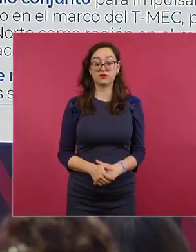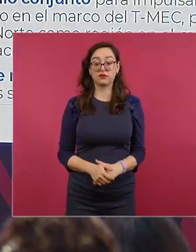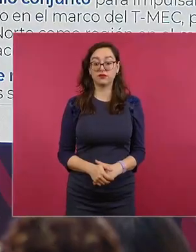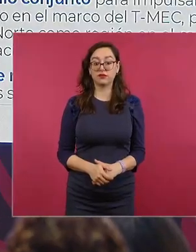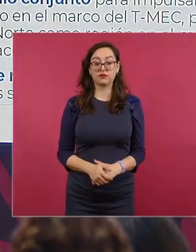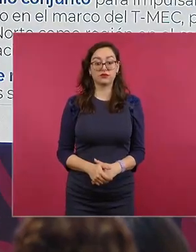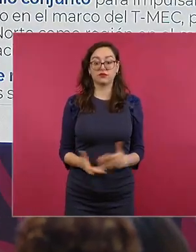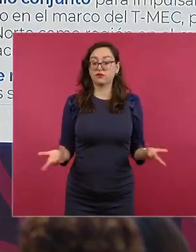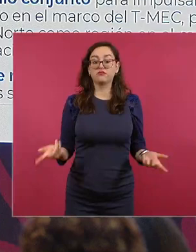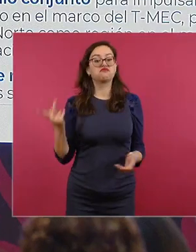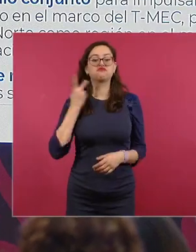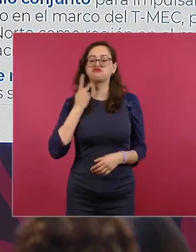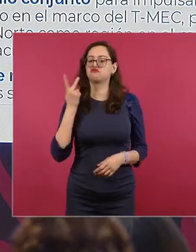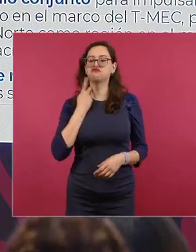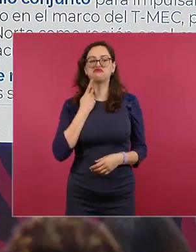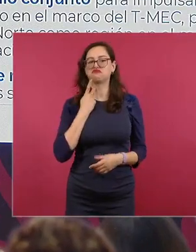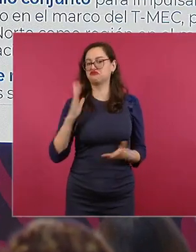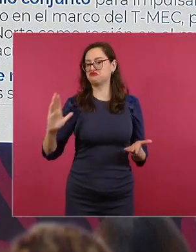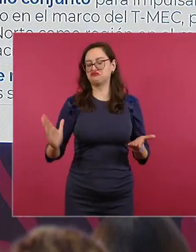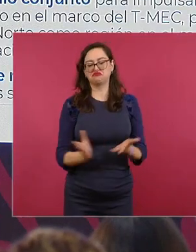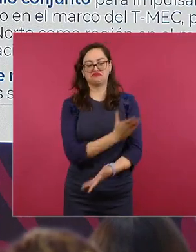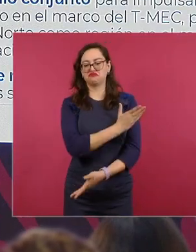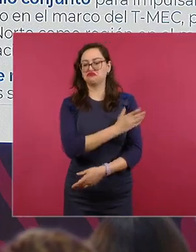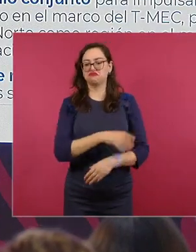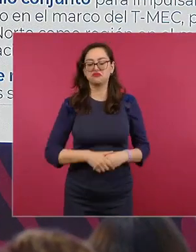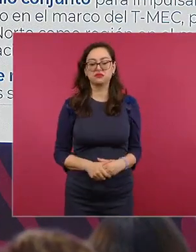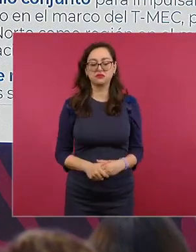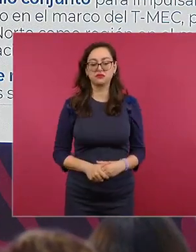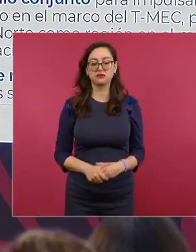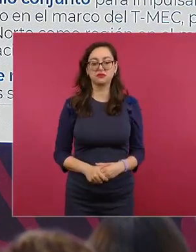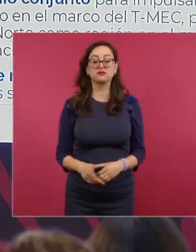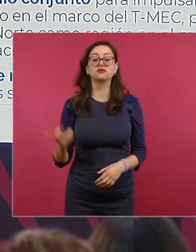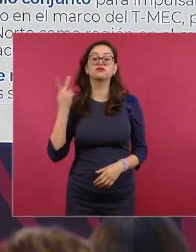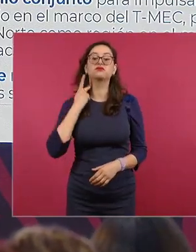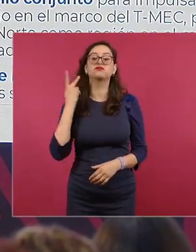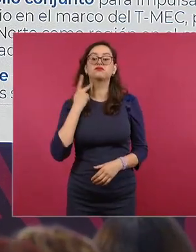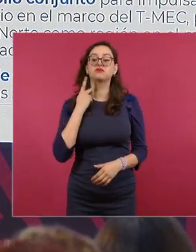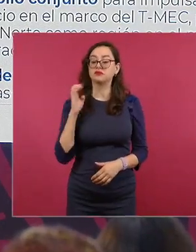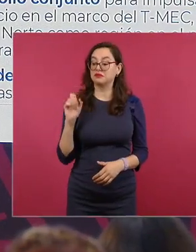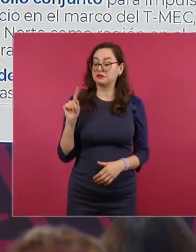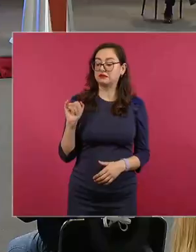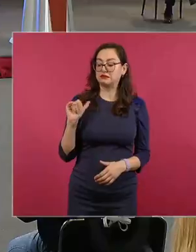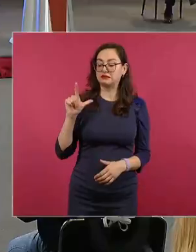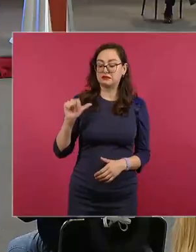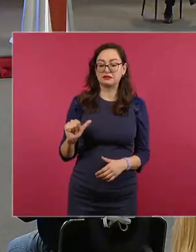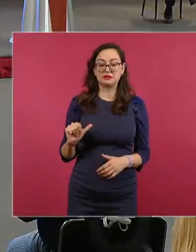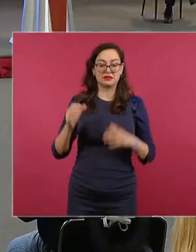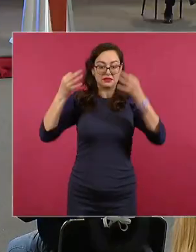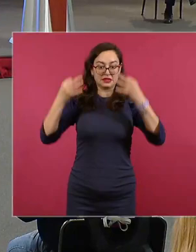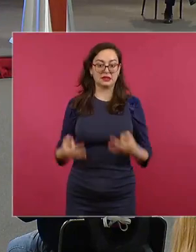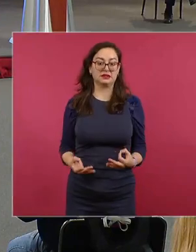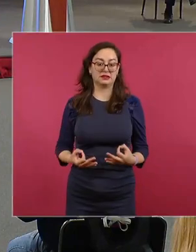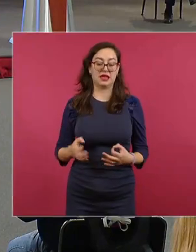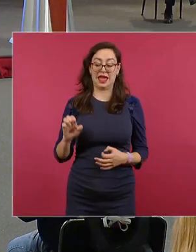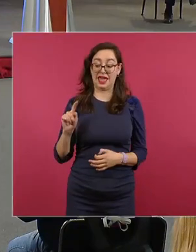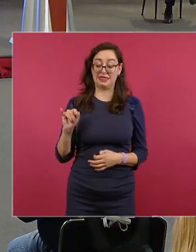No tiene nada que ver con la política, que es un imperativo ético.